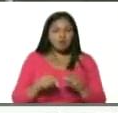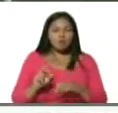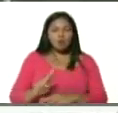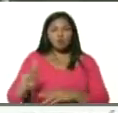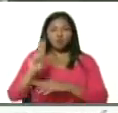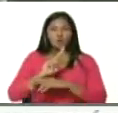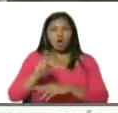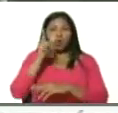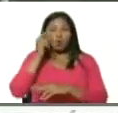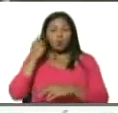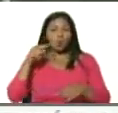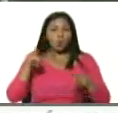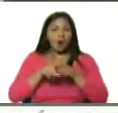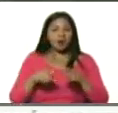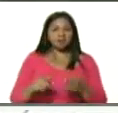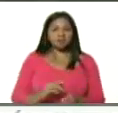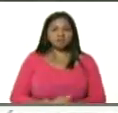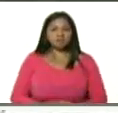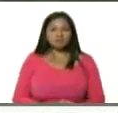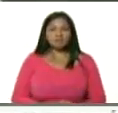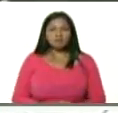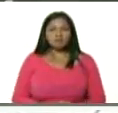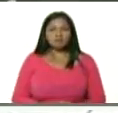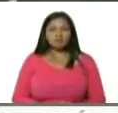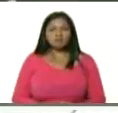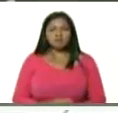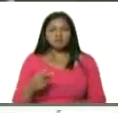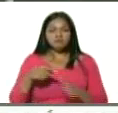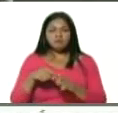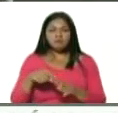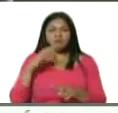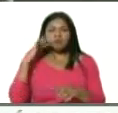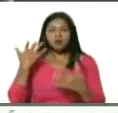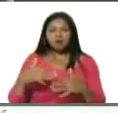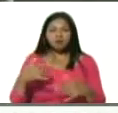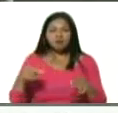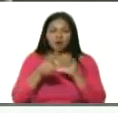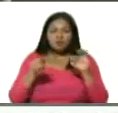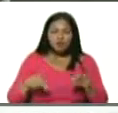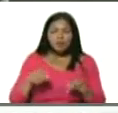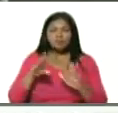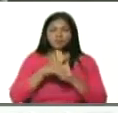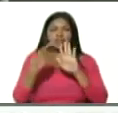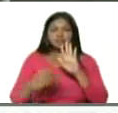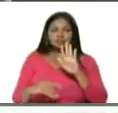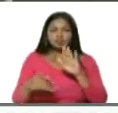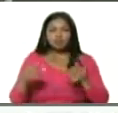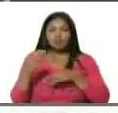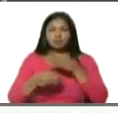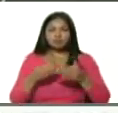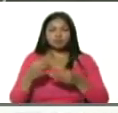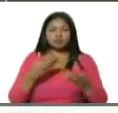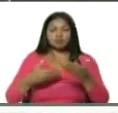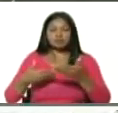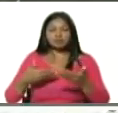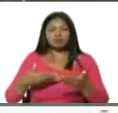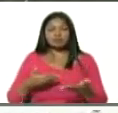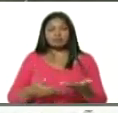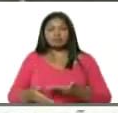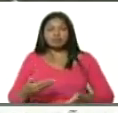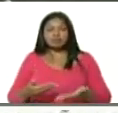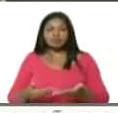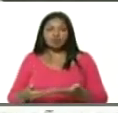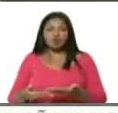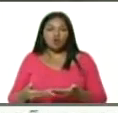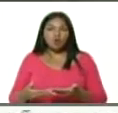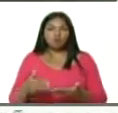las usuarias, directamente relacionado con la especulación de los precios y también con el derecho a recibir un servicio de calidad. En